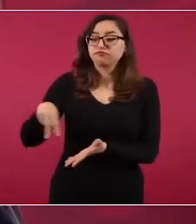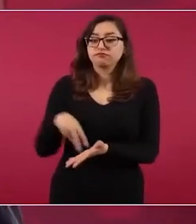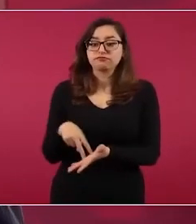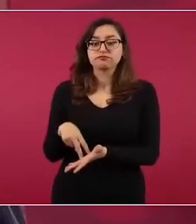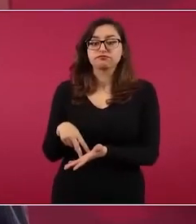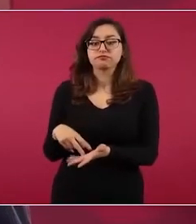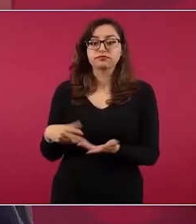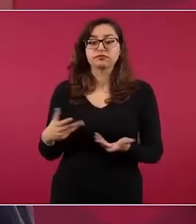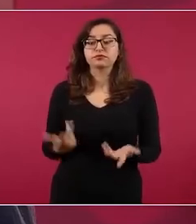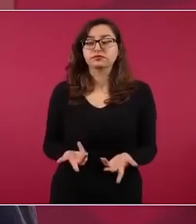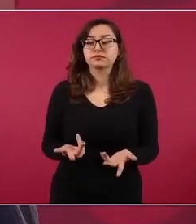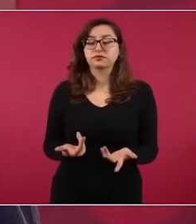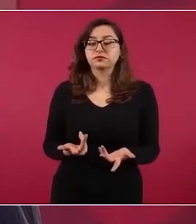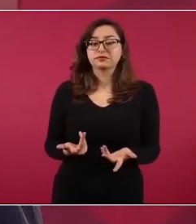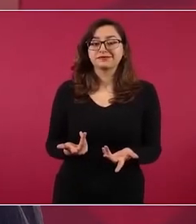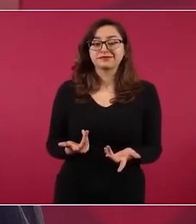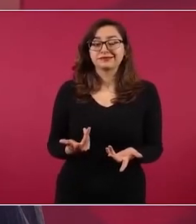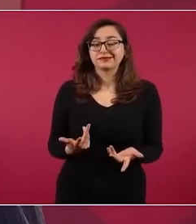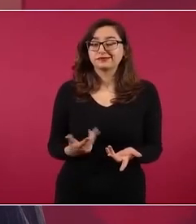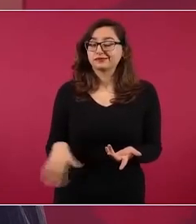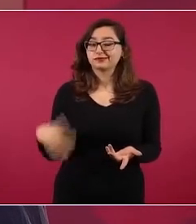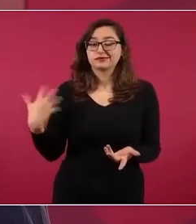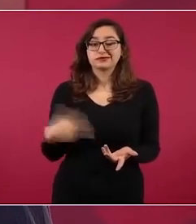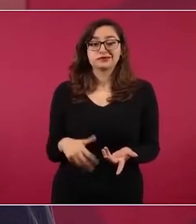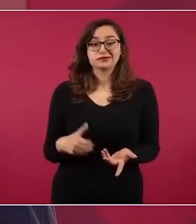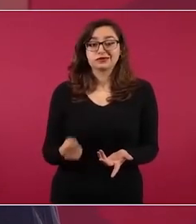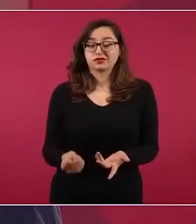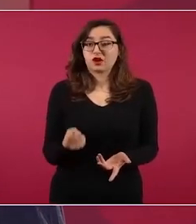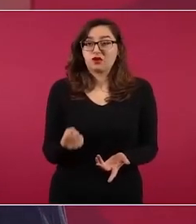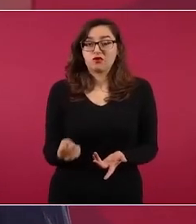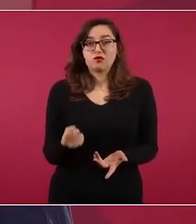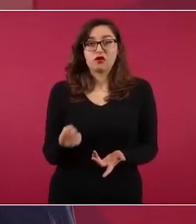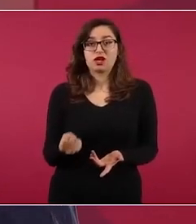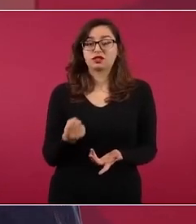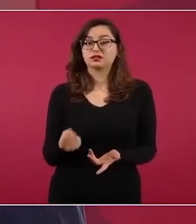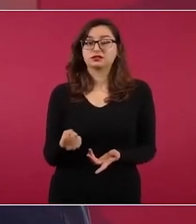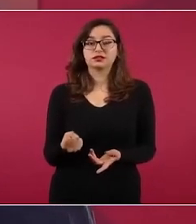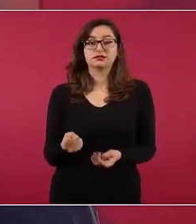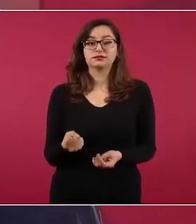de